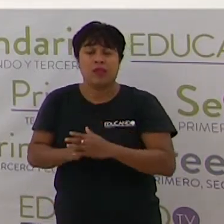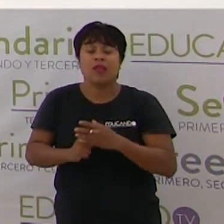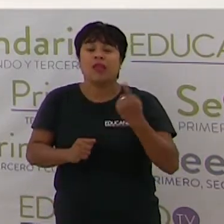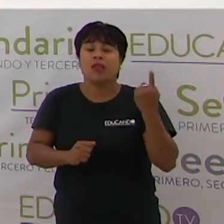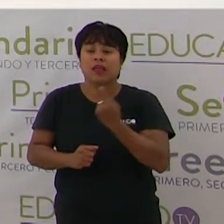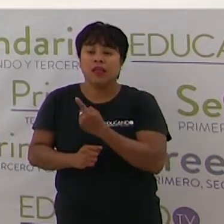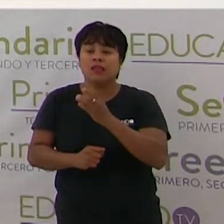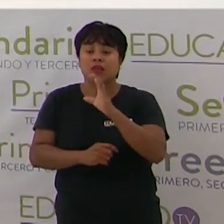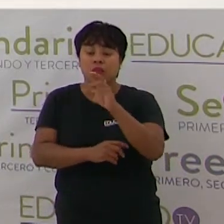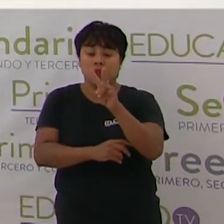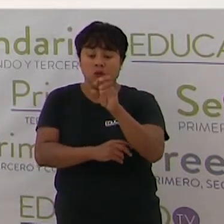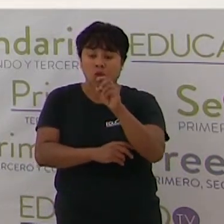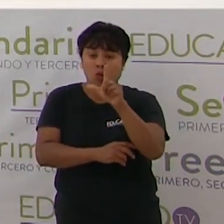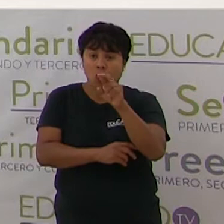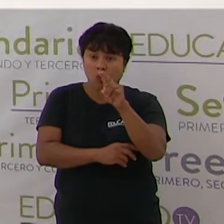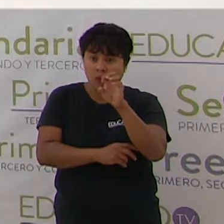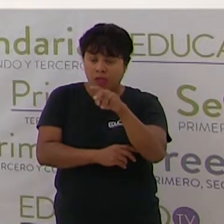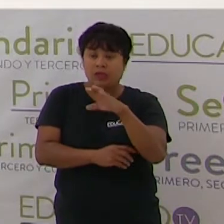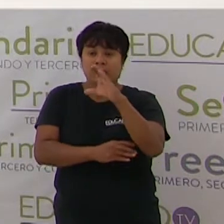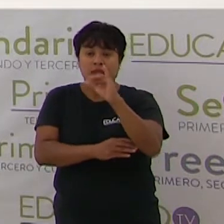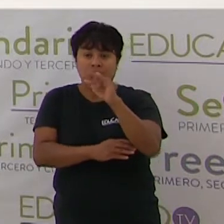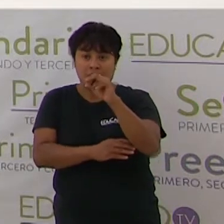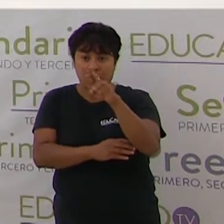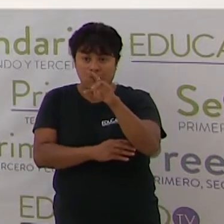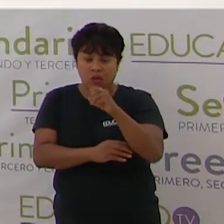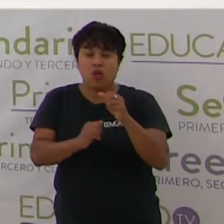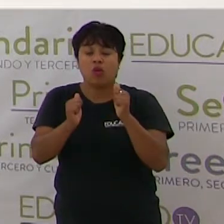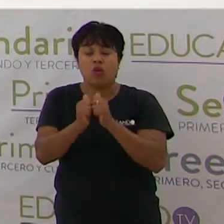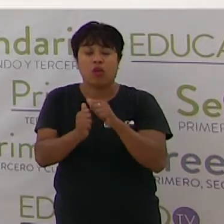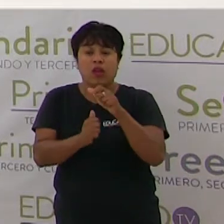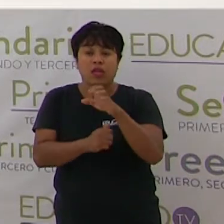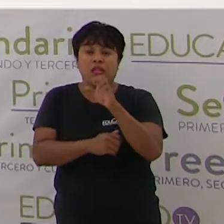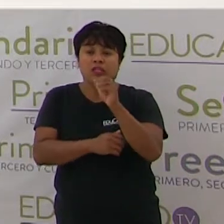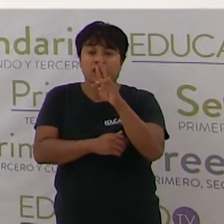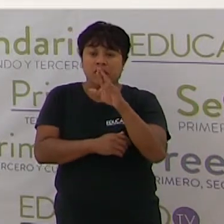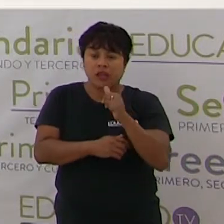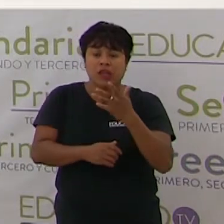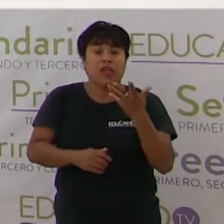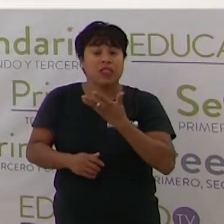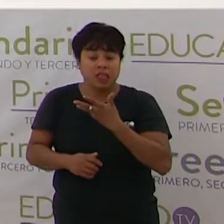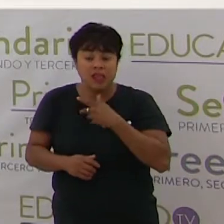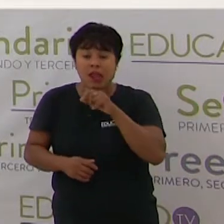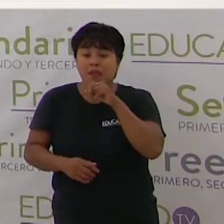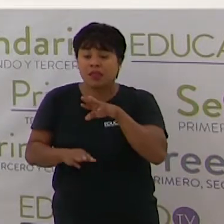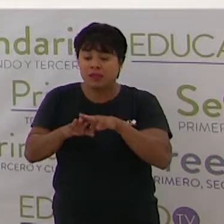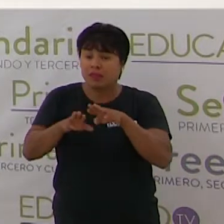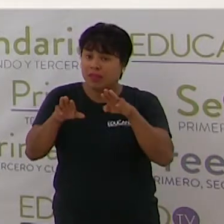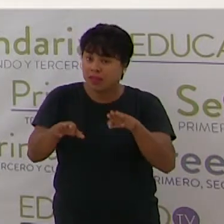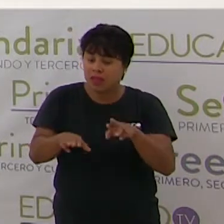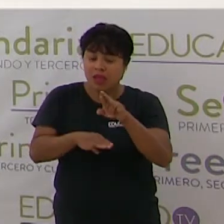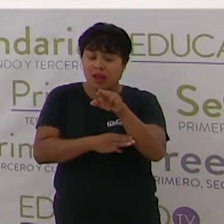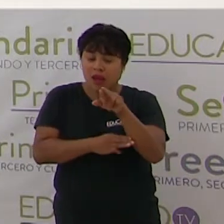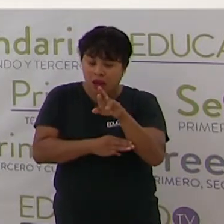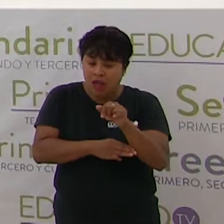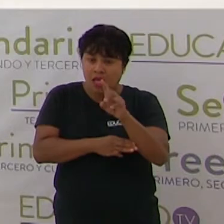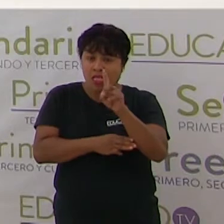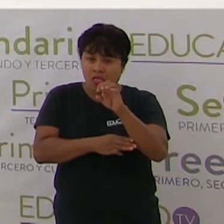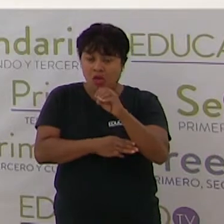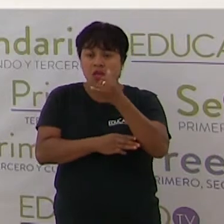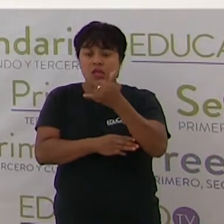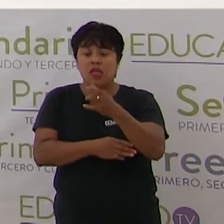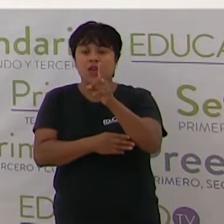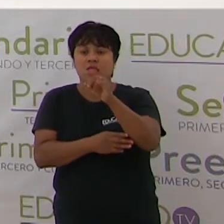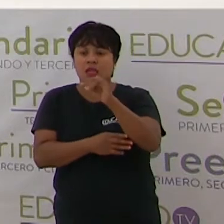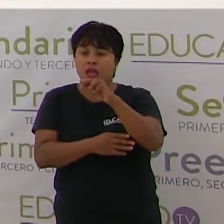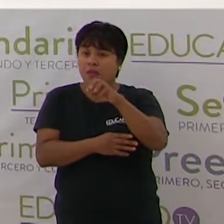el volumen del cilindro con respecto al volumen de la esfera y que tienen el mismo diámetro y que tienen el mismo radio, o sea, comparten